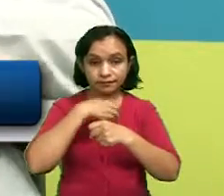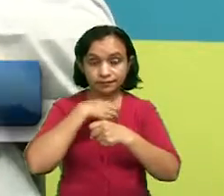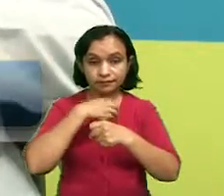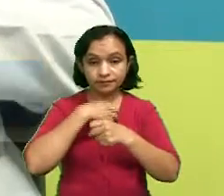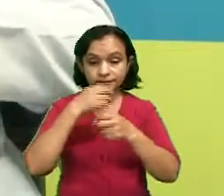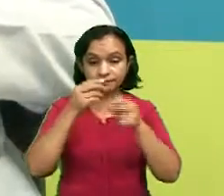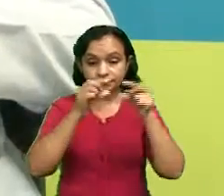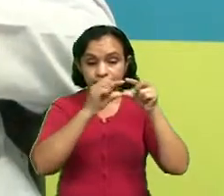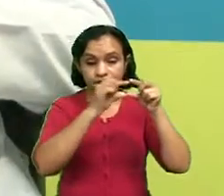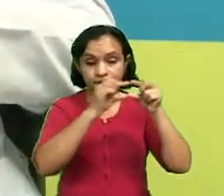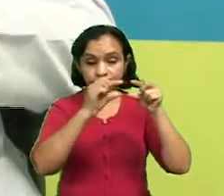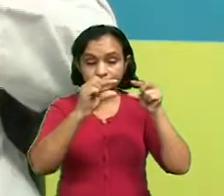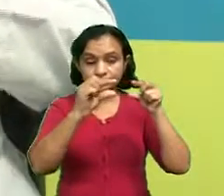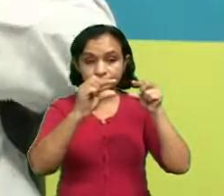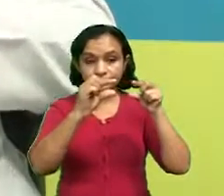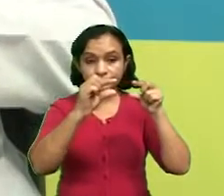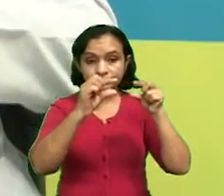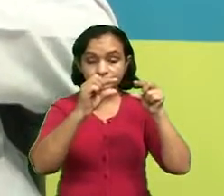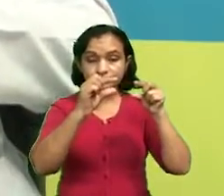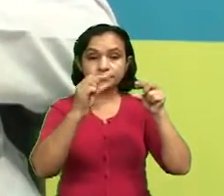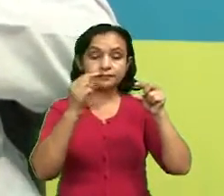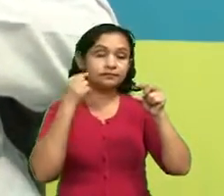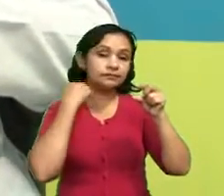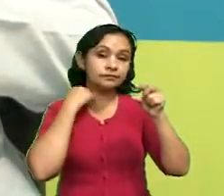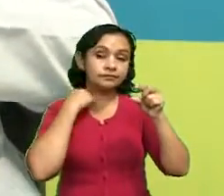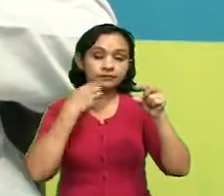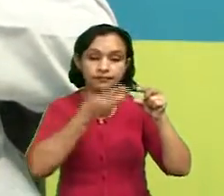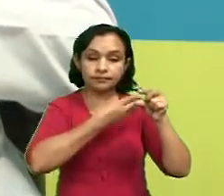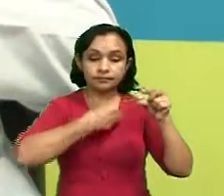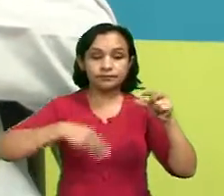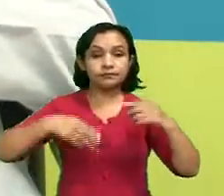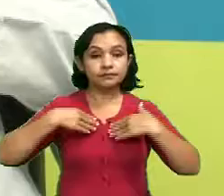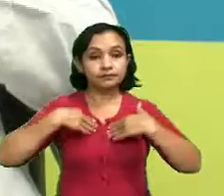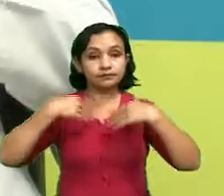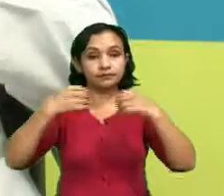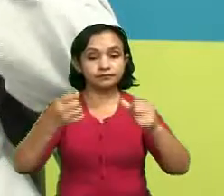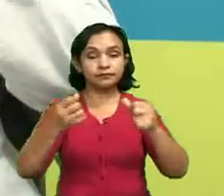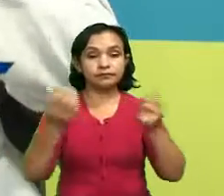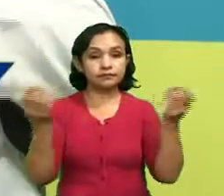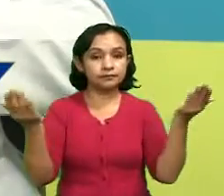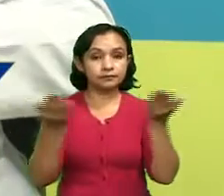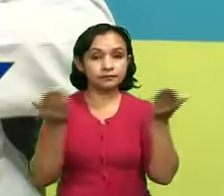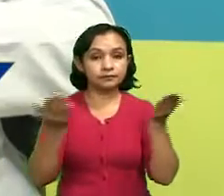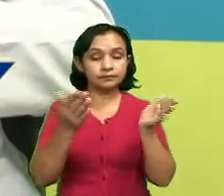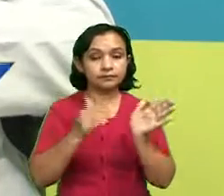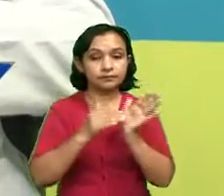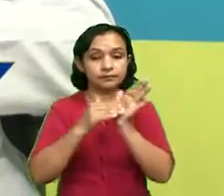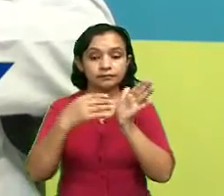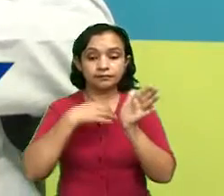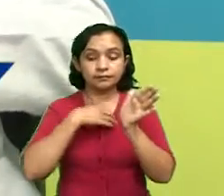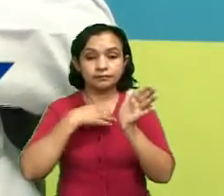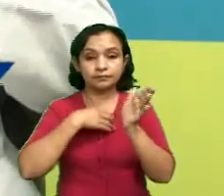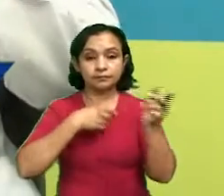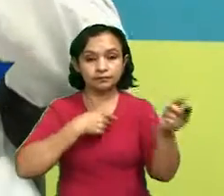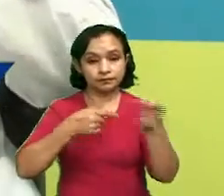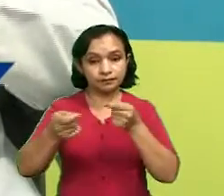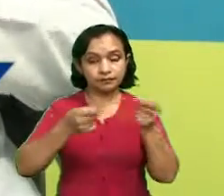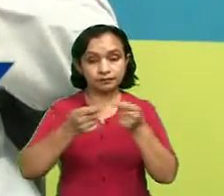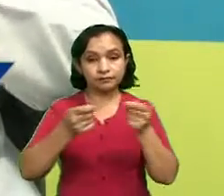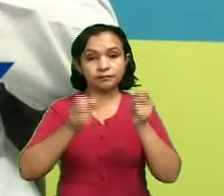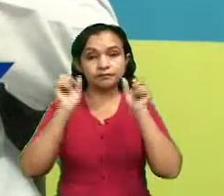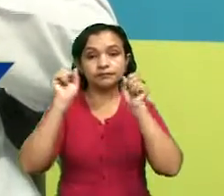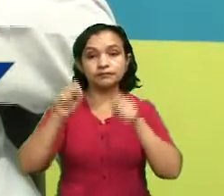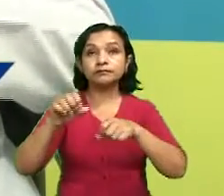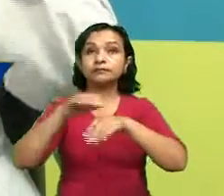un registro sanitario, ellos le tienen que indicar al MINSA o al Ministerio de Salud cómo es la presentación de su producto. Al momento de ellos